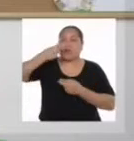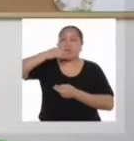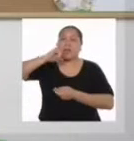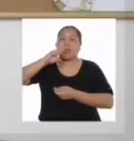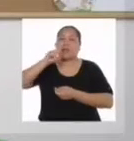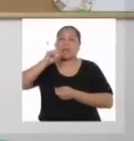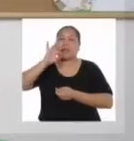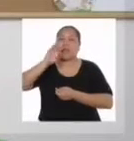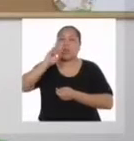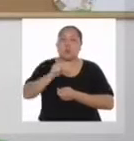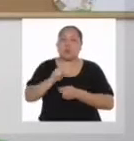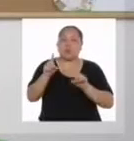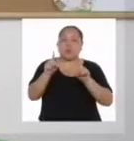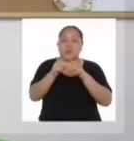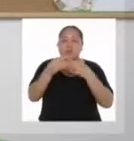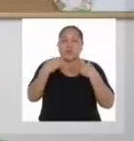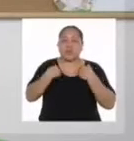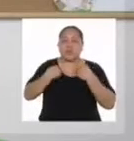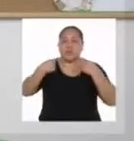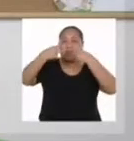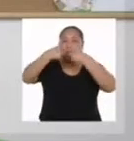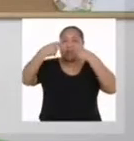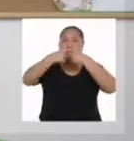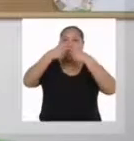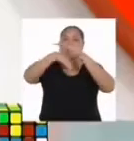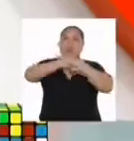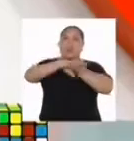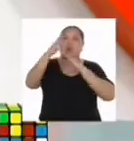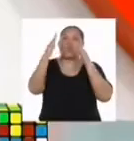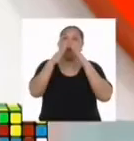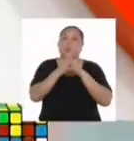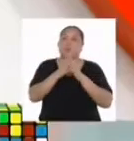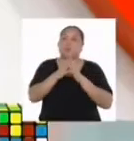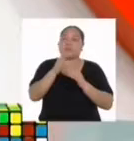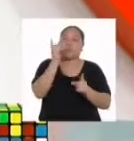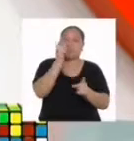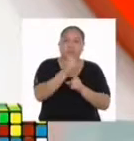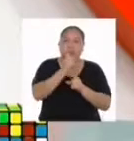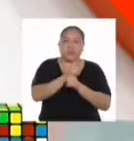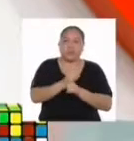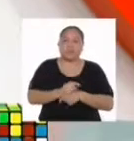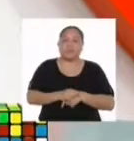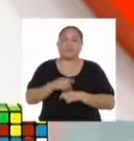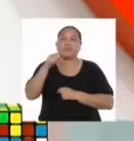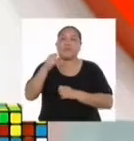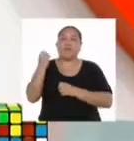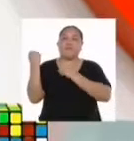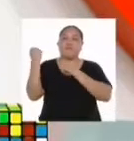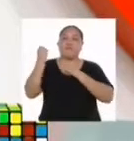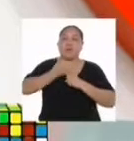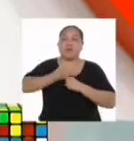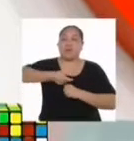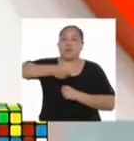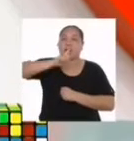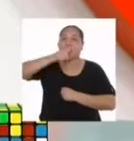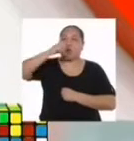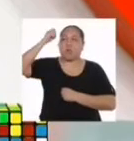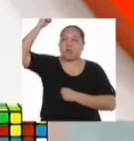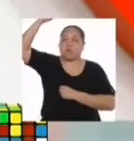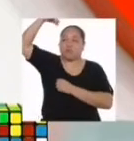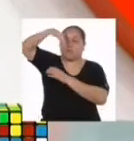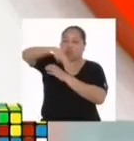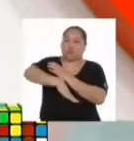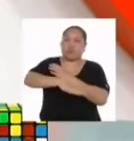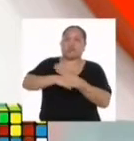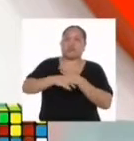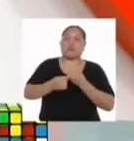hídricos también cuentas con energía eléctrica en casa. Así es. Mediante la fuerza que ejerce el agua también